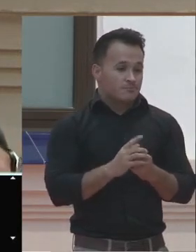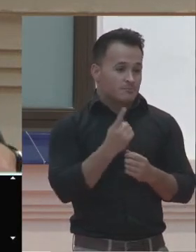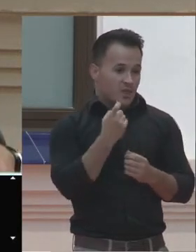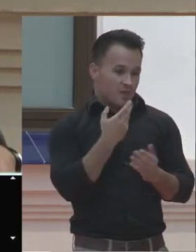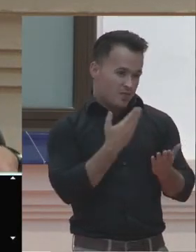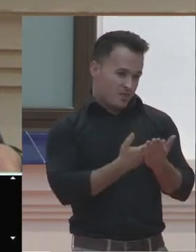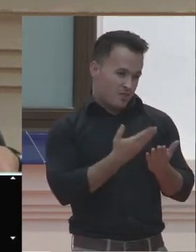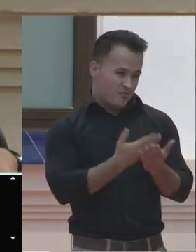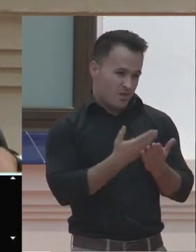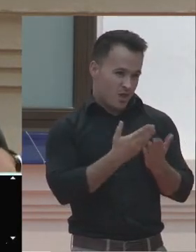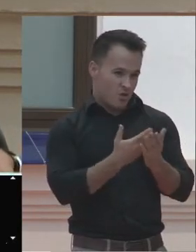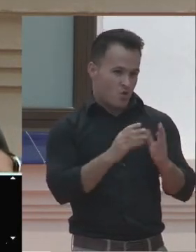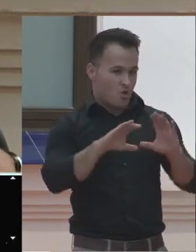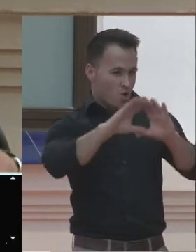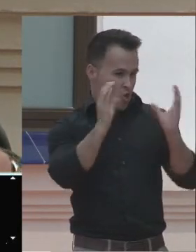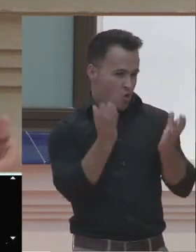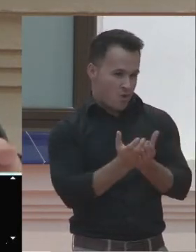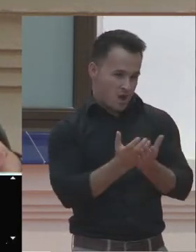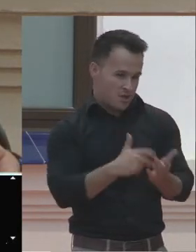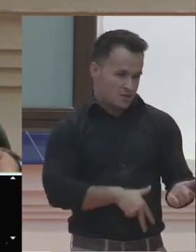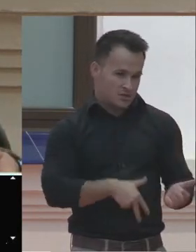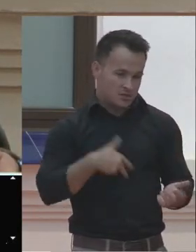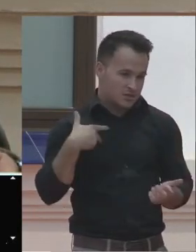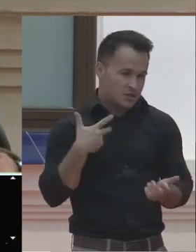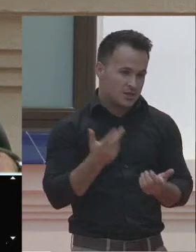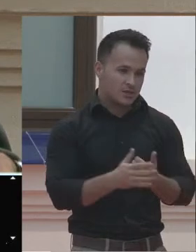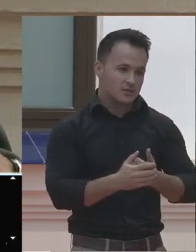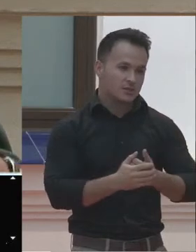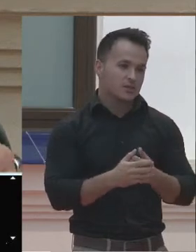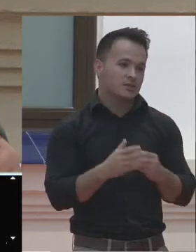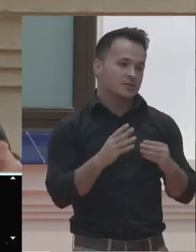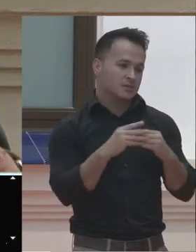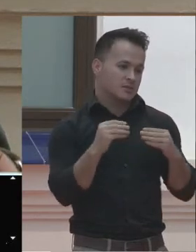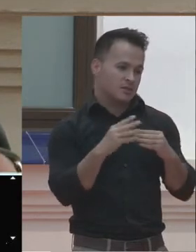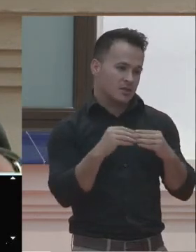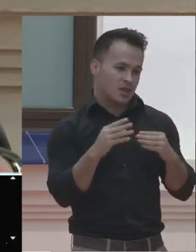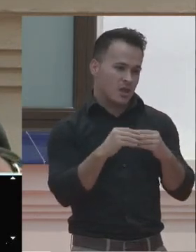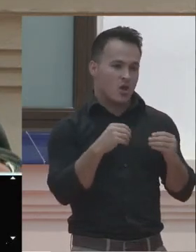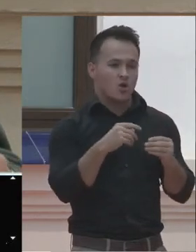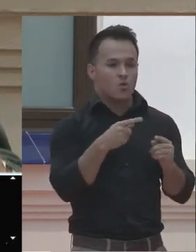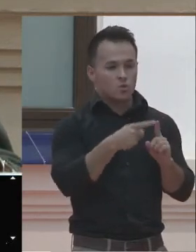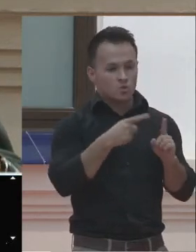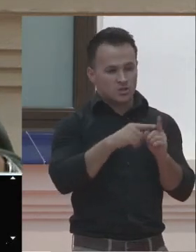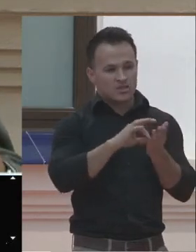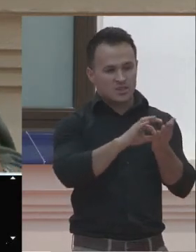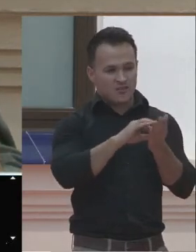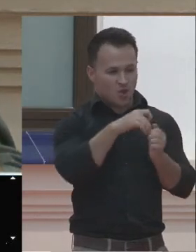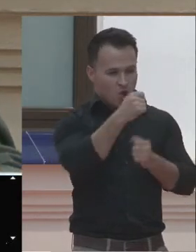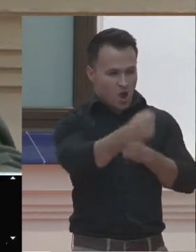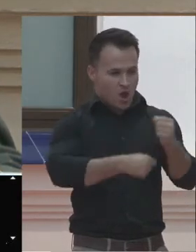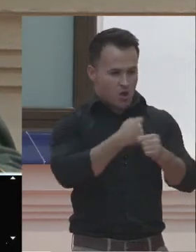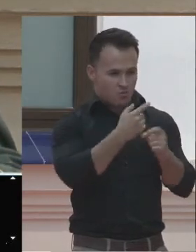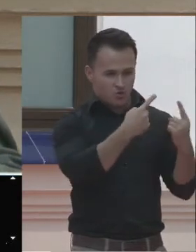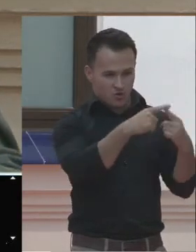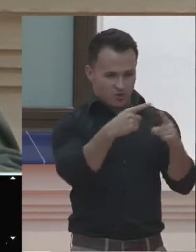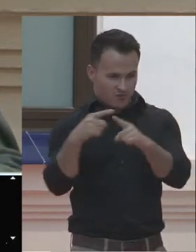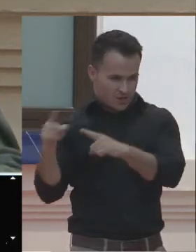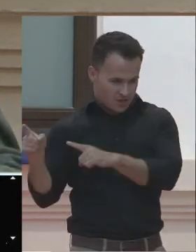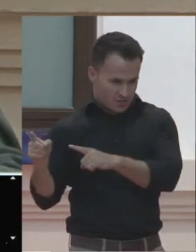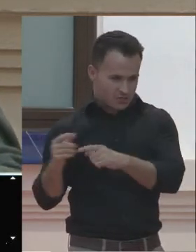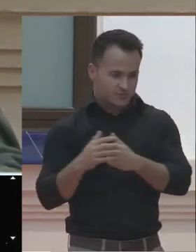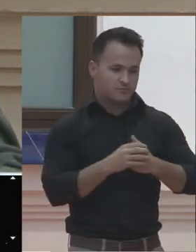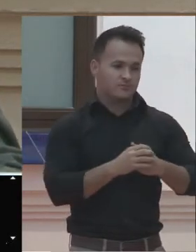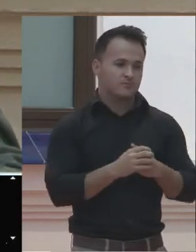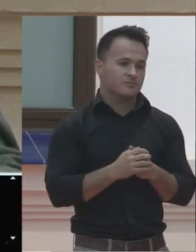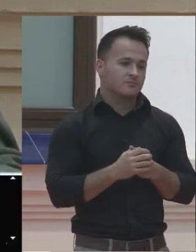nuestro cliente es global, nuestro cliente puede utilizar el servicio en distintos aeropuertos, a través de distintas redes de comunicación, es